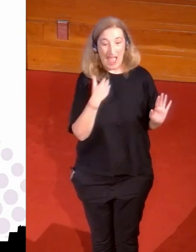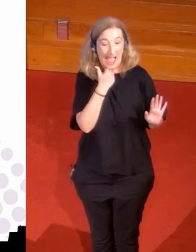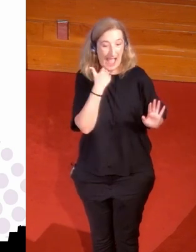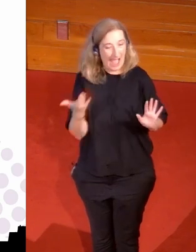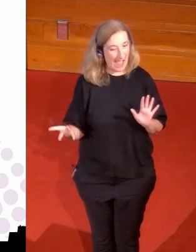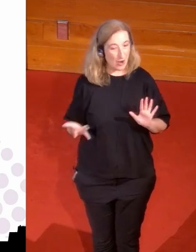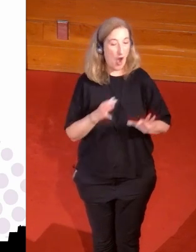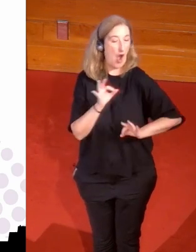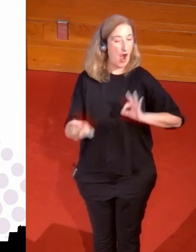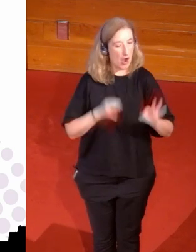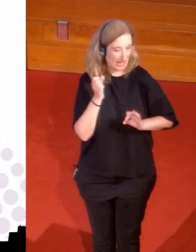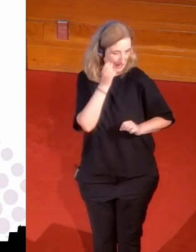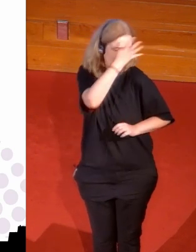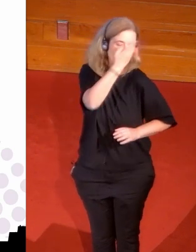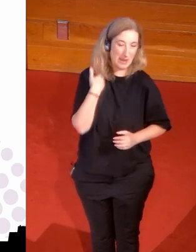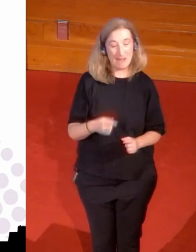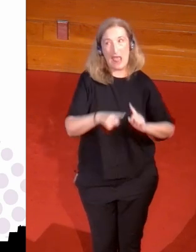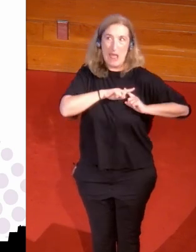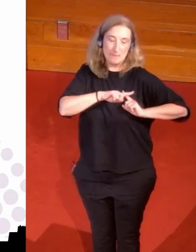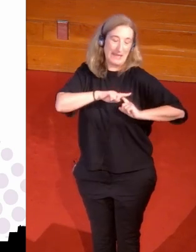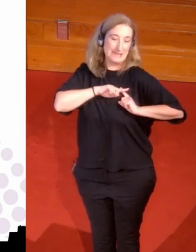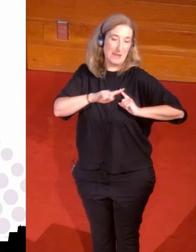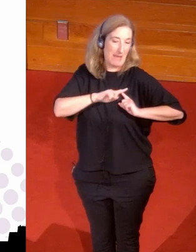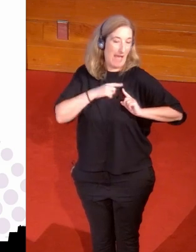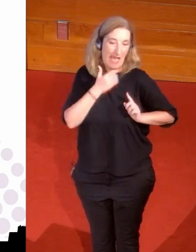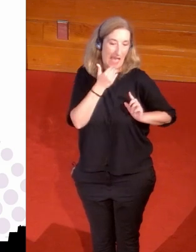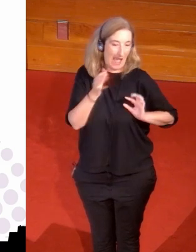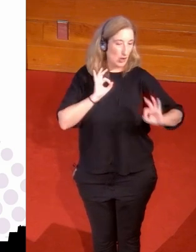manera lo montó Trump para hacerse la víctima sí sí